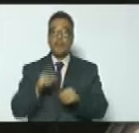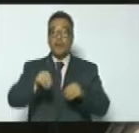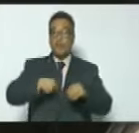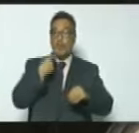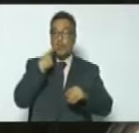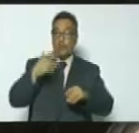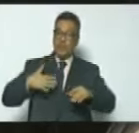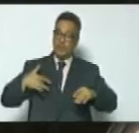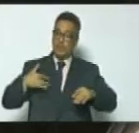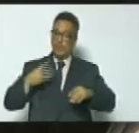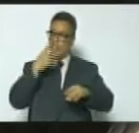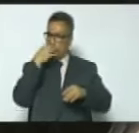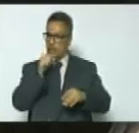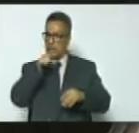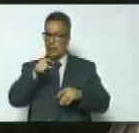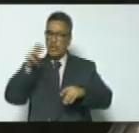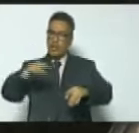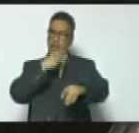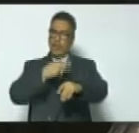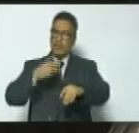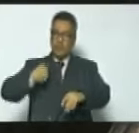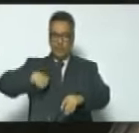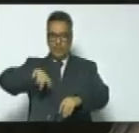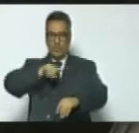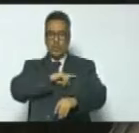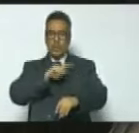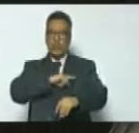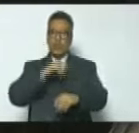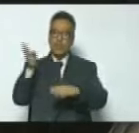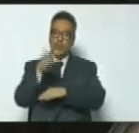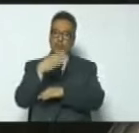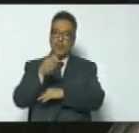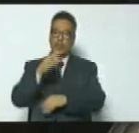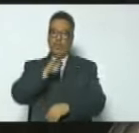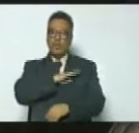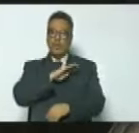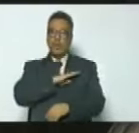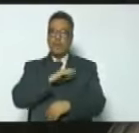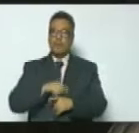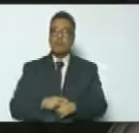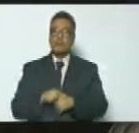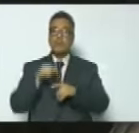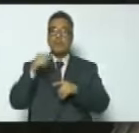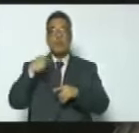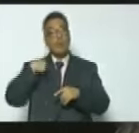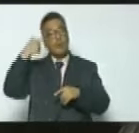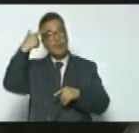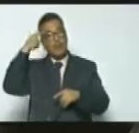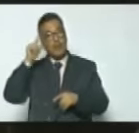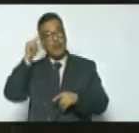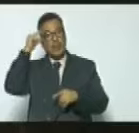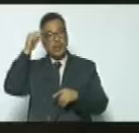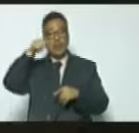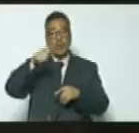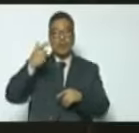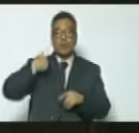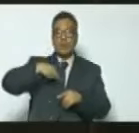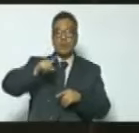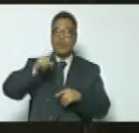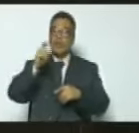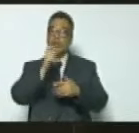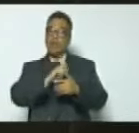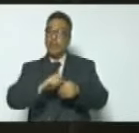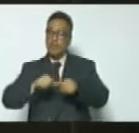Pudimos sentir y entender que ese himno era nuestro, que esa era bandera, era nuestra. Y que ojalá que el día que tengamos que